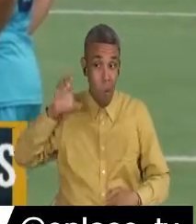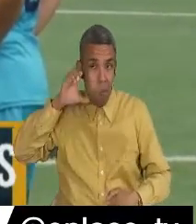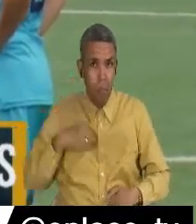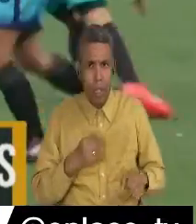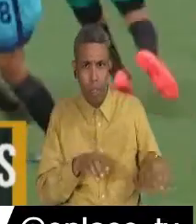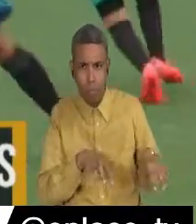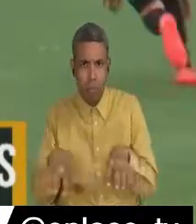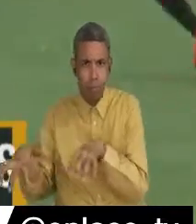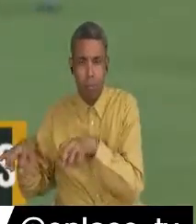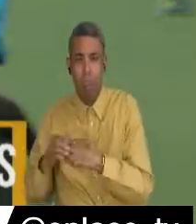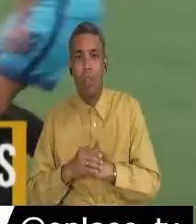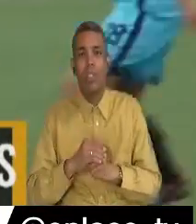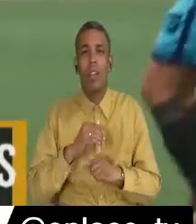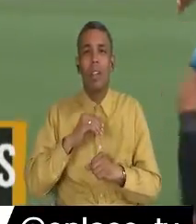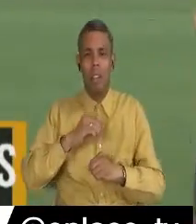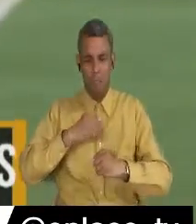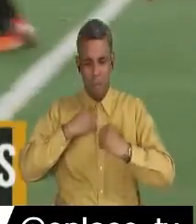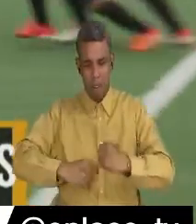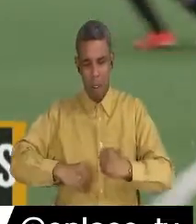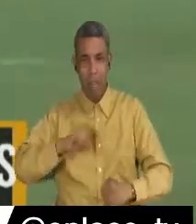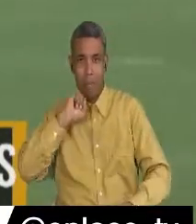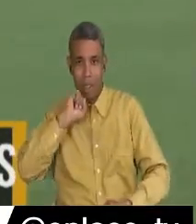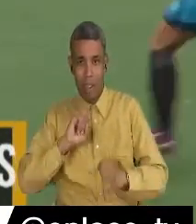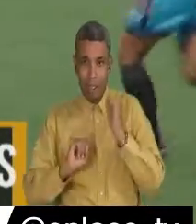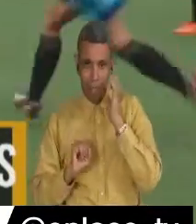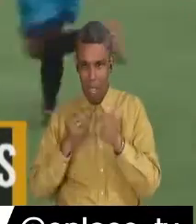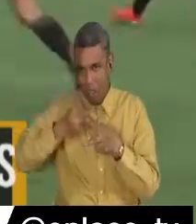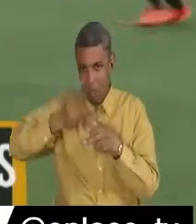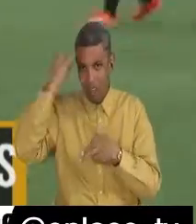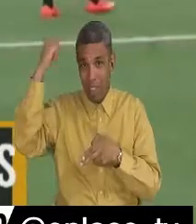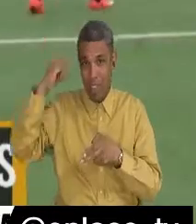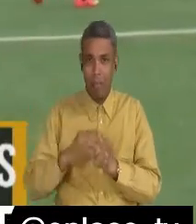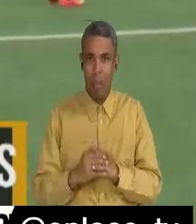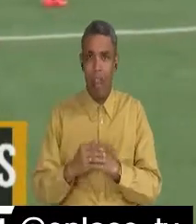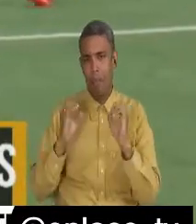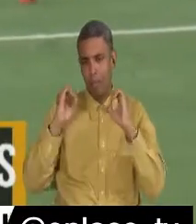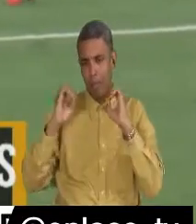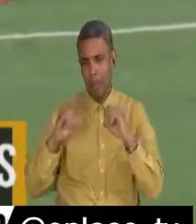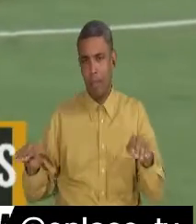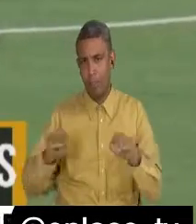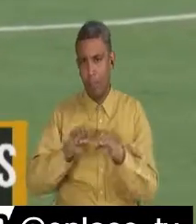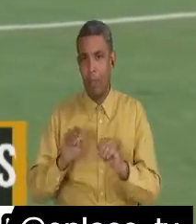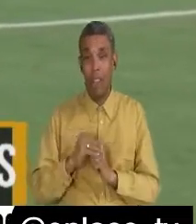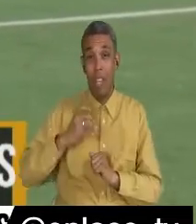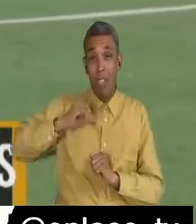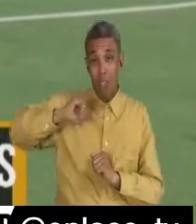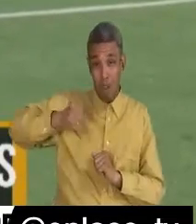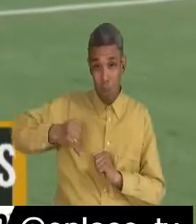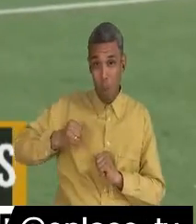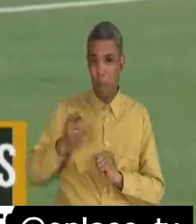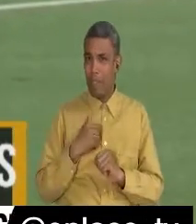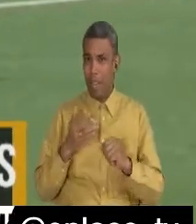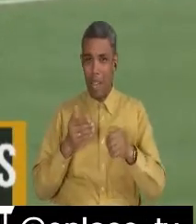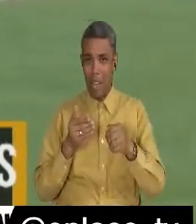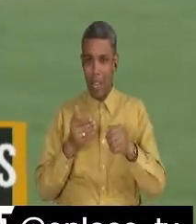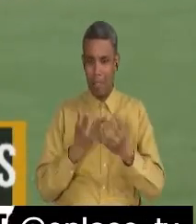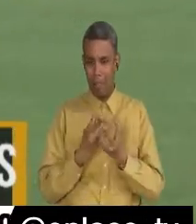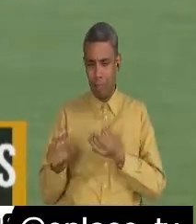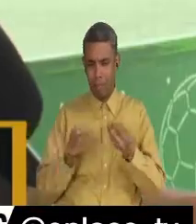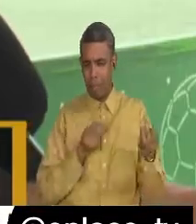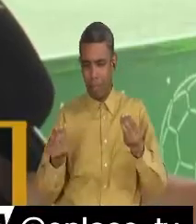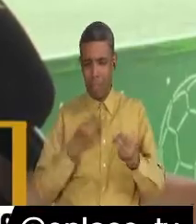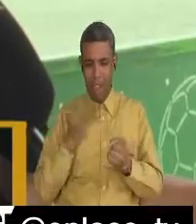van empatados. El Jueves Santo vamos a jugar el último partido y ya el otro fin de semana nos vamos para la ronda eliminatoria.